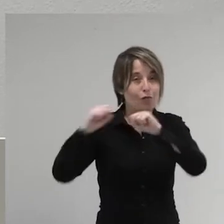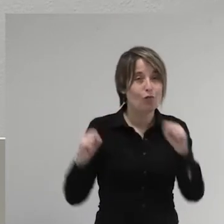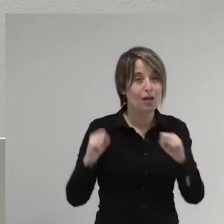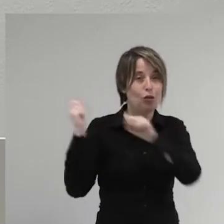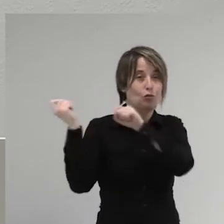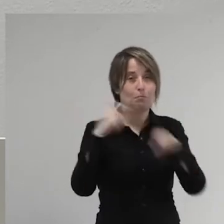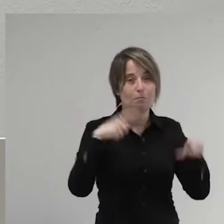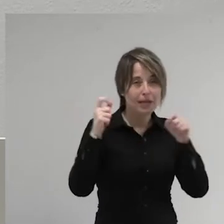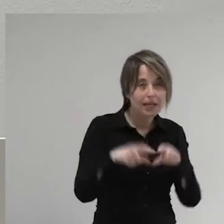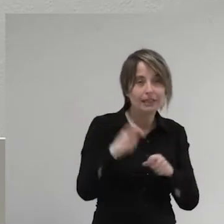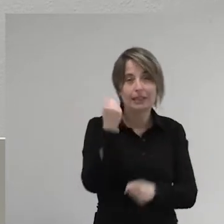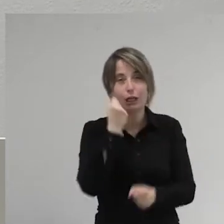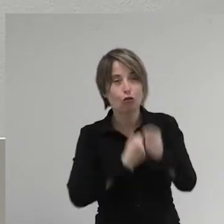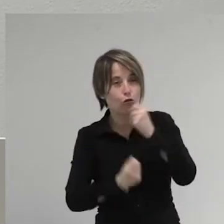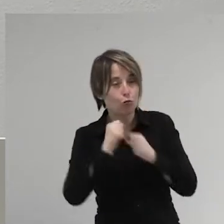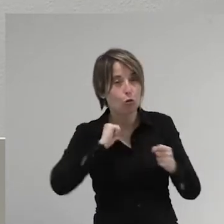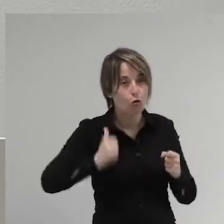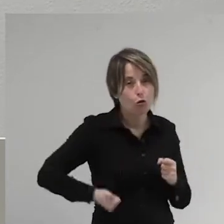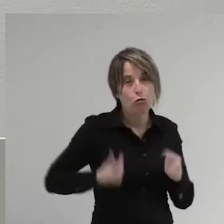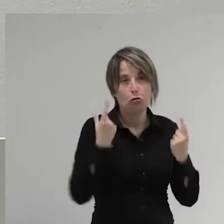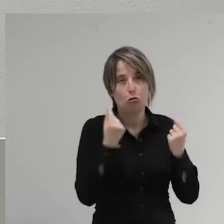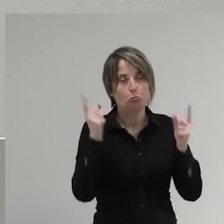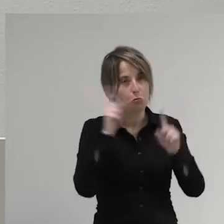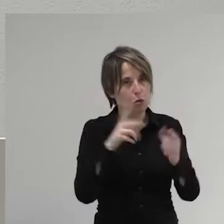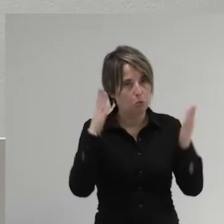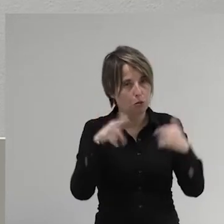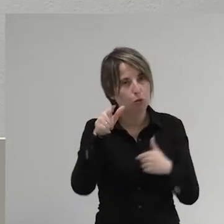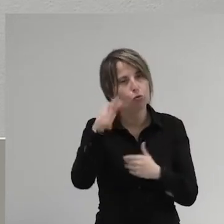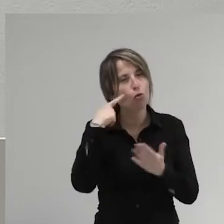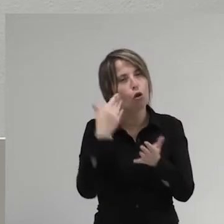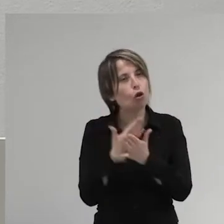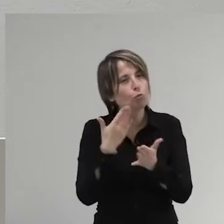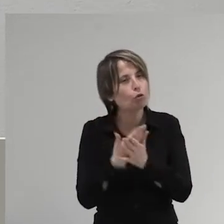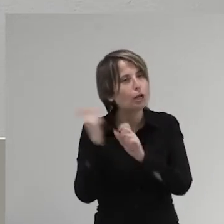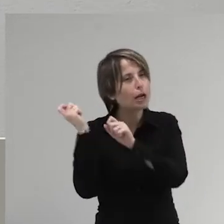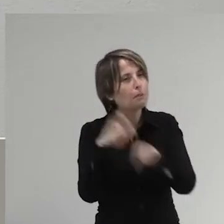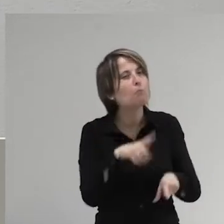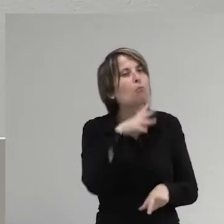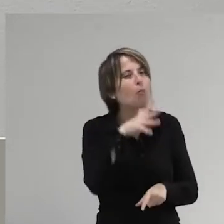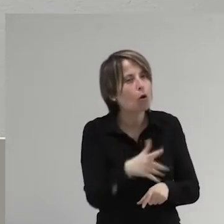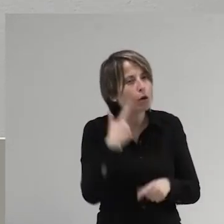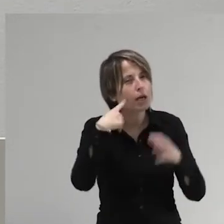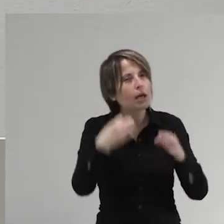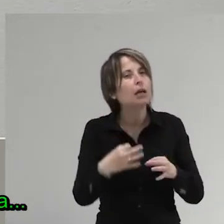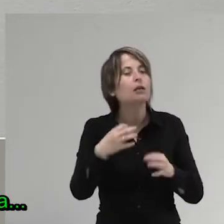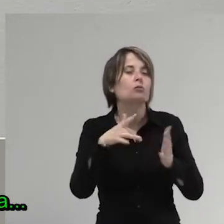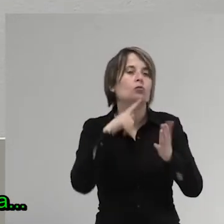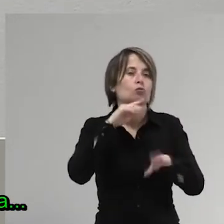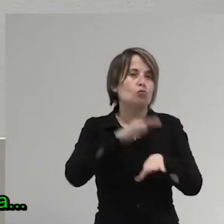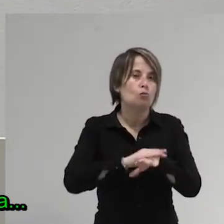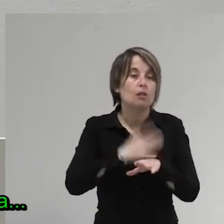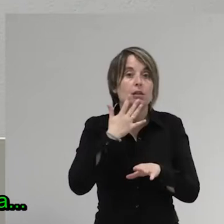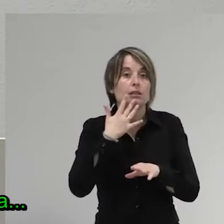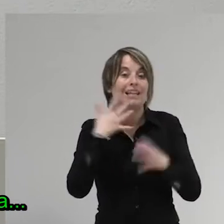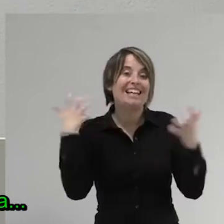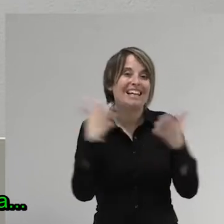si es un migrante económico, pues tienes que demostrar que tus razones por la migración eran realmente legítimas, ¿no? A menos que estés huyendo